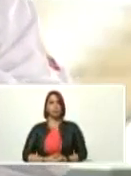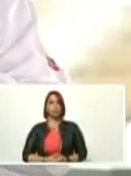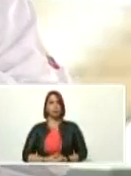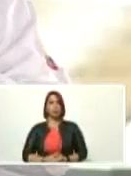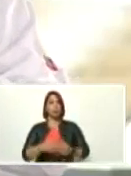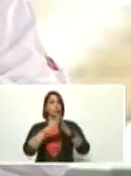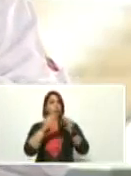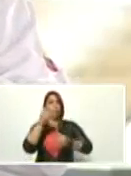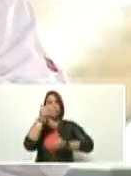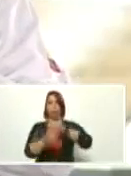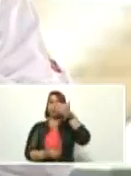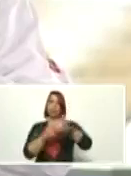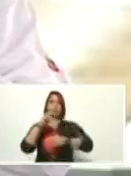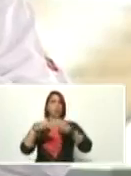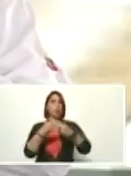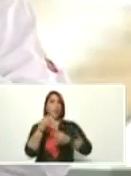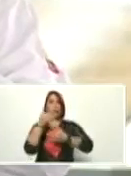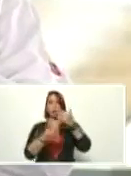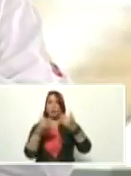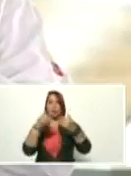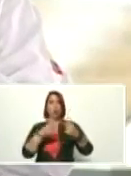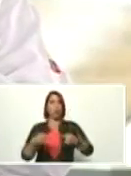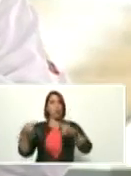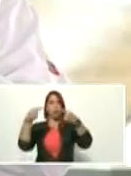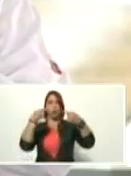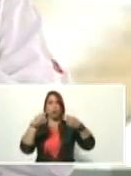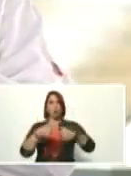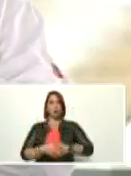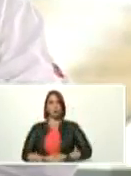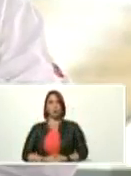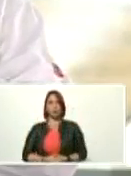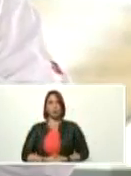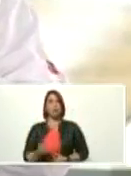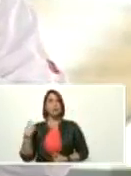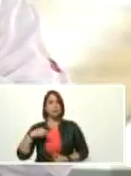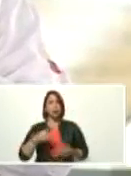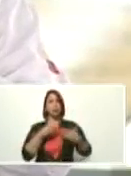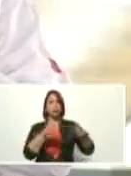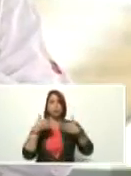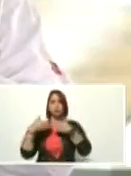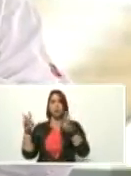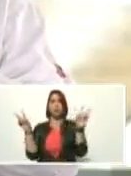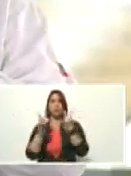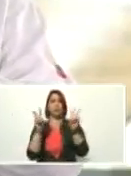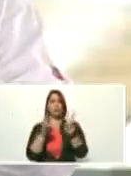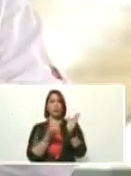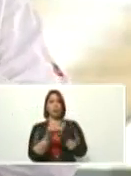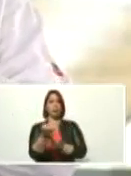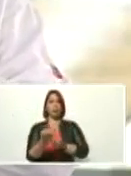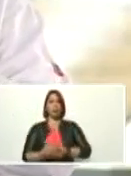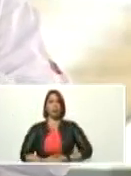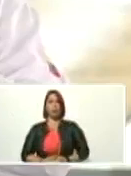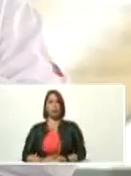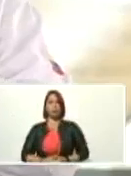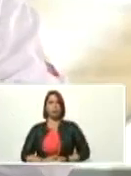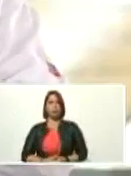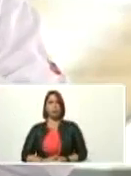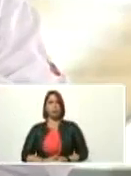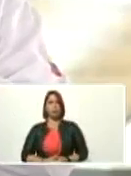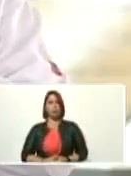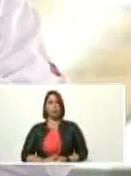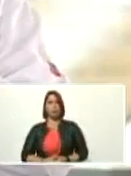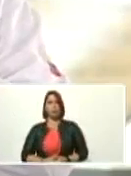todos los procesos, ningún proceso es lineal, tiene garantizado su victoria eterna y perfecta. Eso es